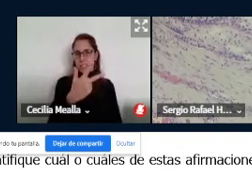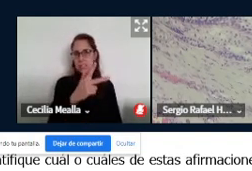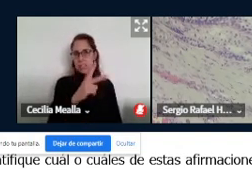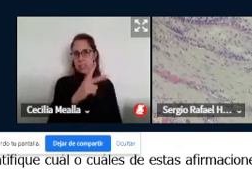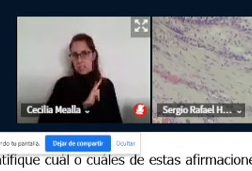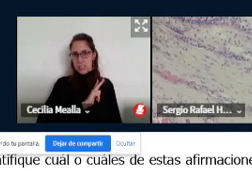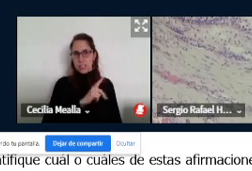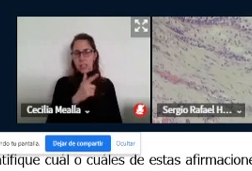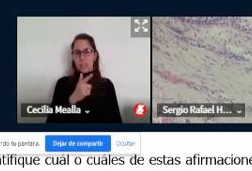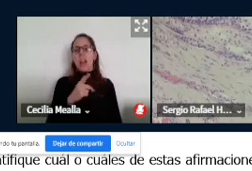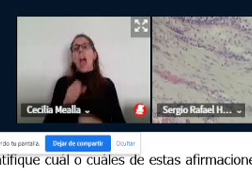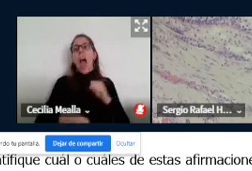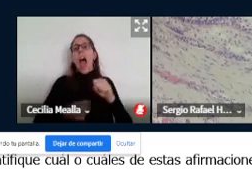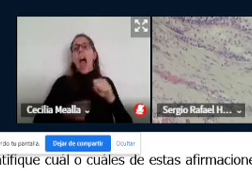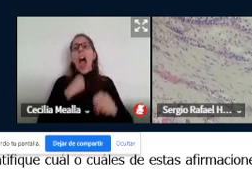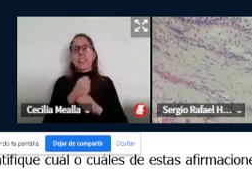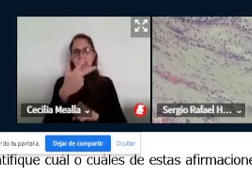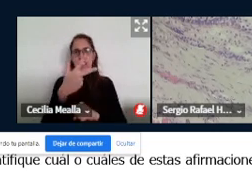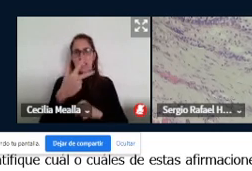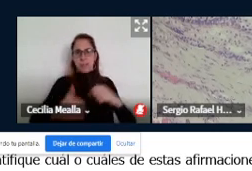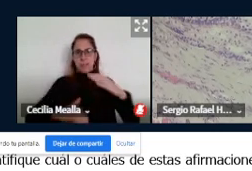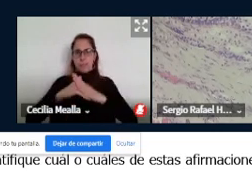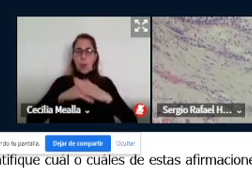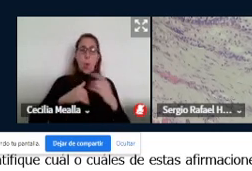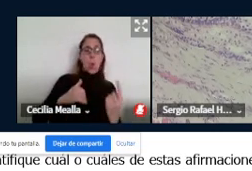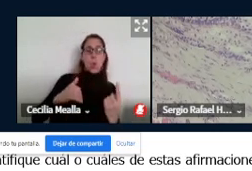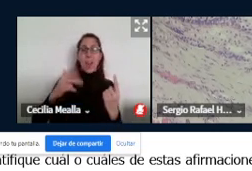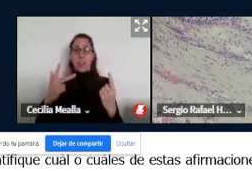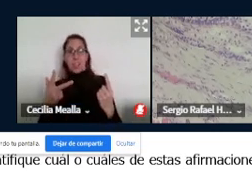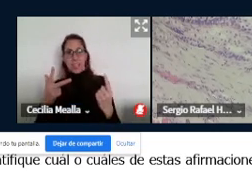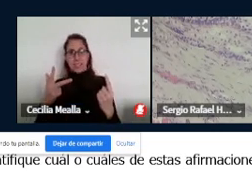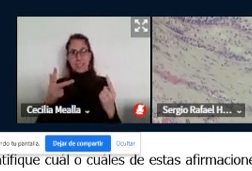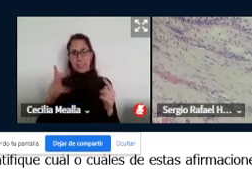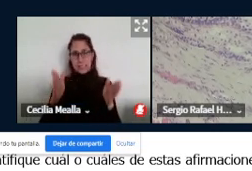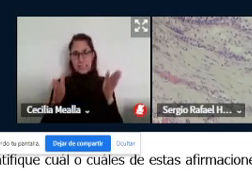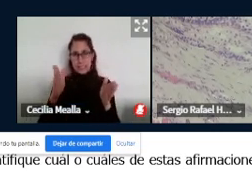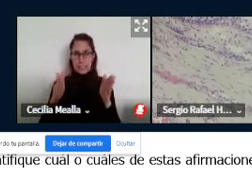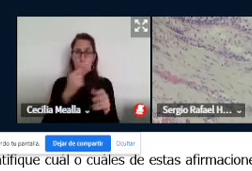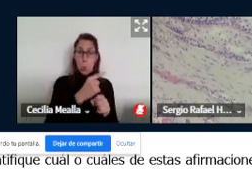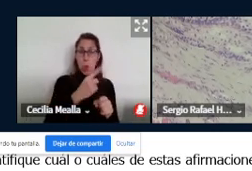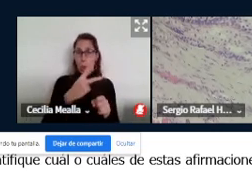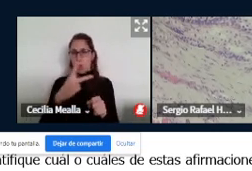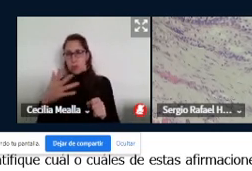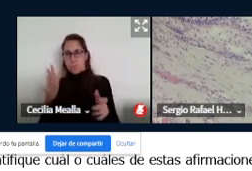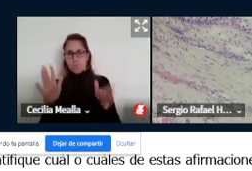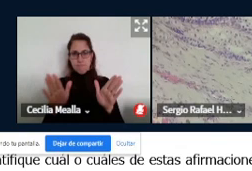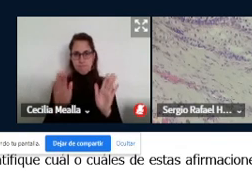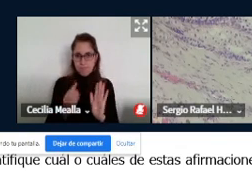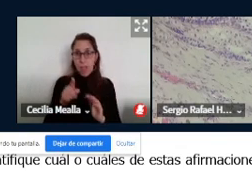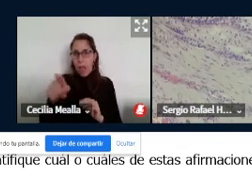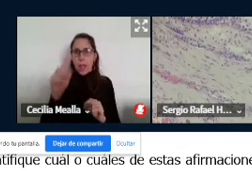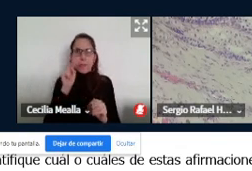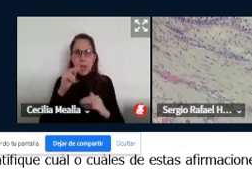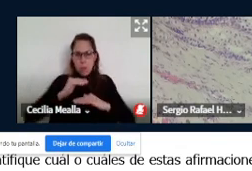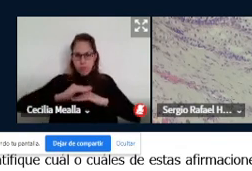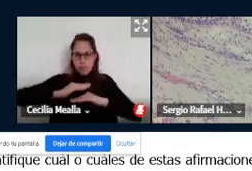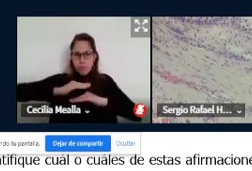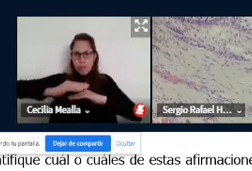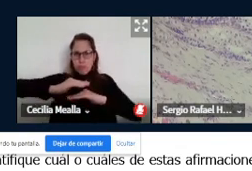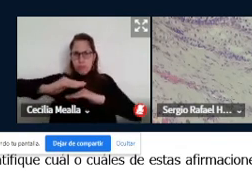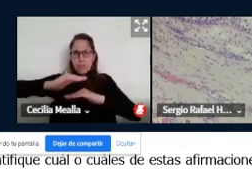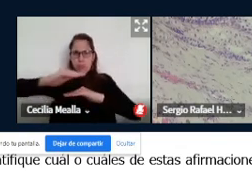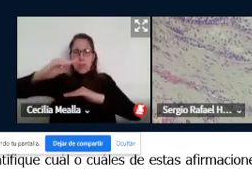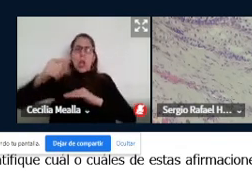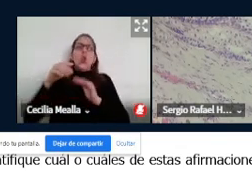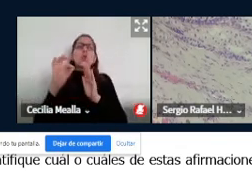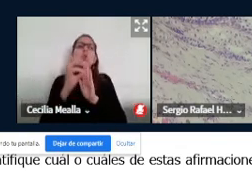3. Hasta 3. Entre 1 y 3. ¿Sí? Entonces, fíjense acá todas las capas de músculo que tenemos. Un montón, si bien no